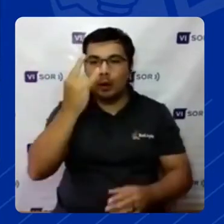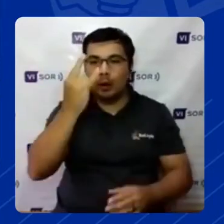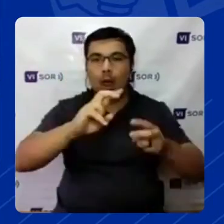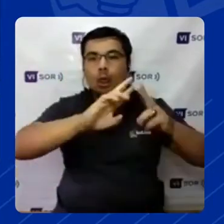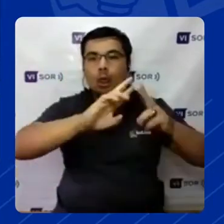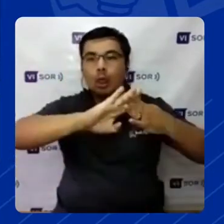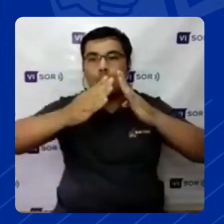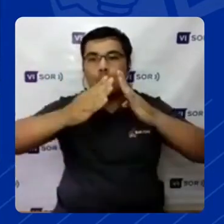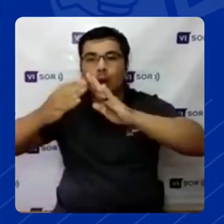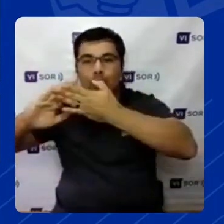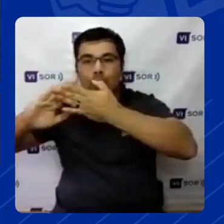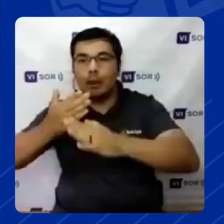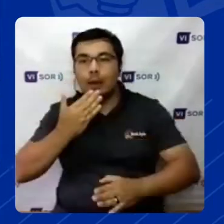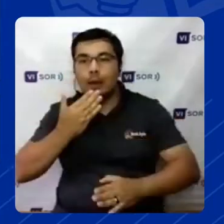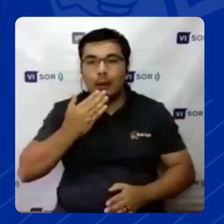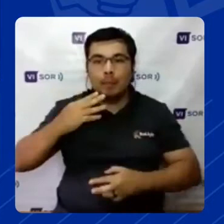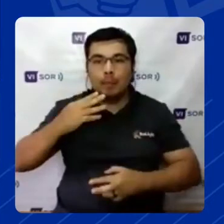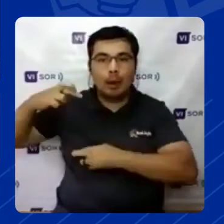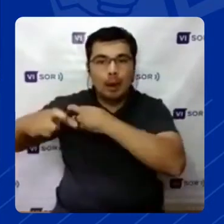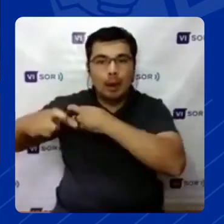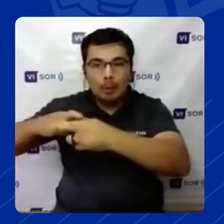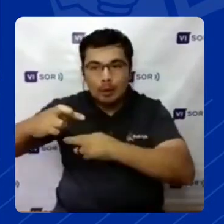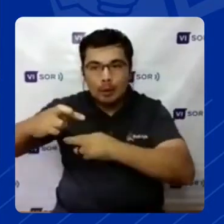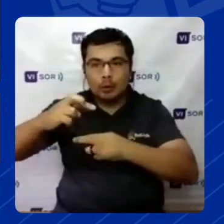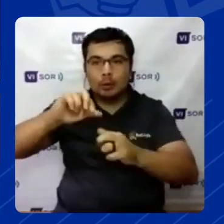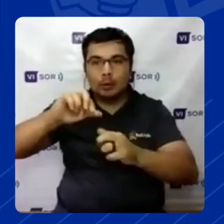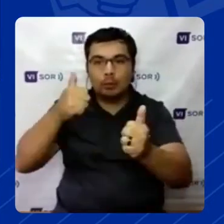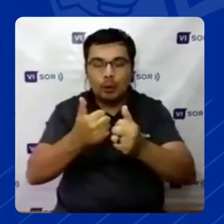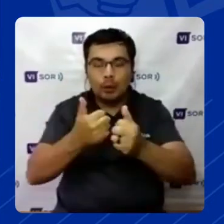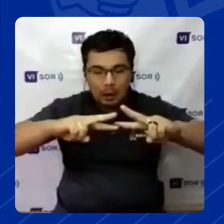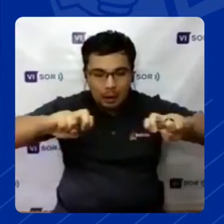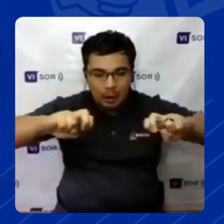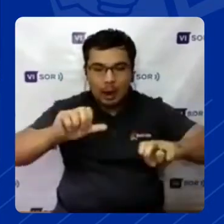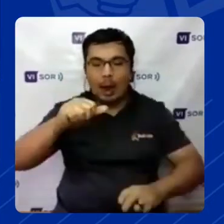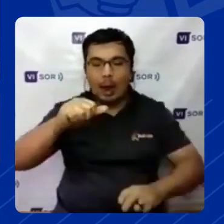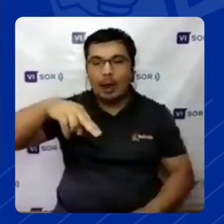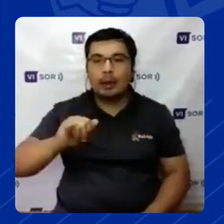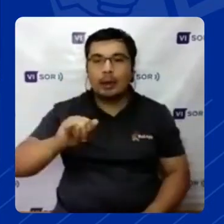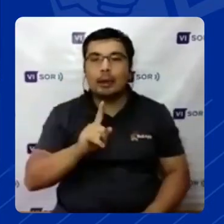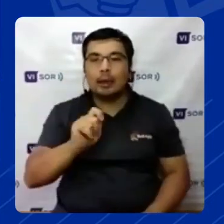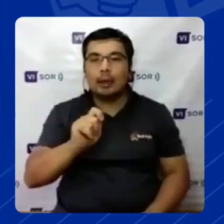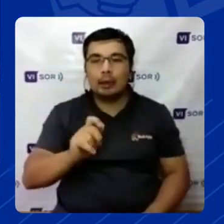de Investigación y Desarrollo, ANID.